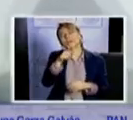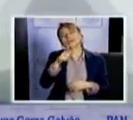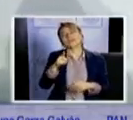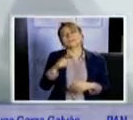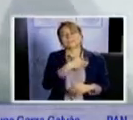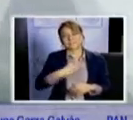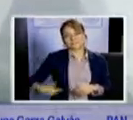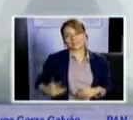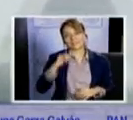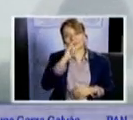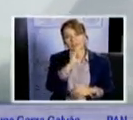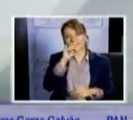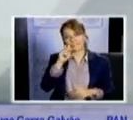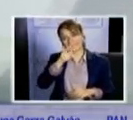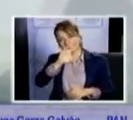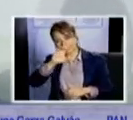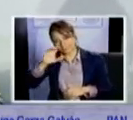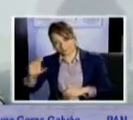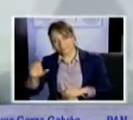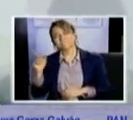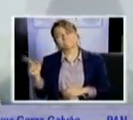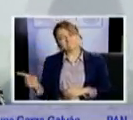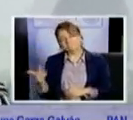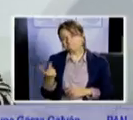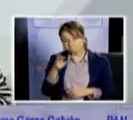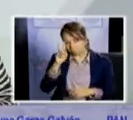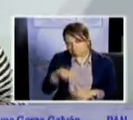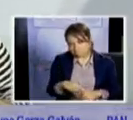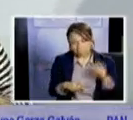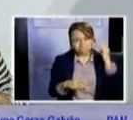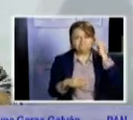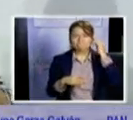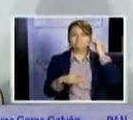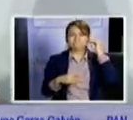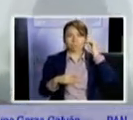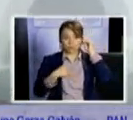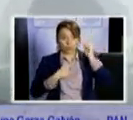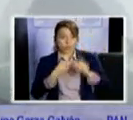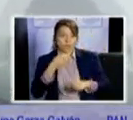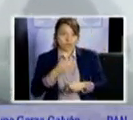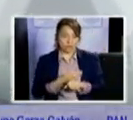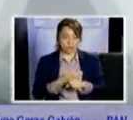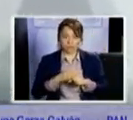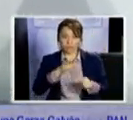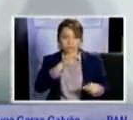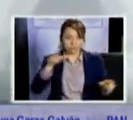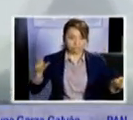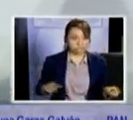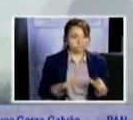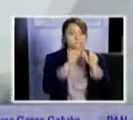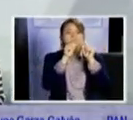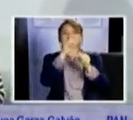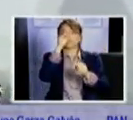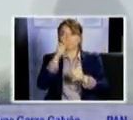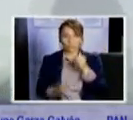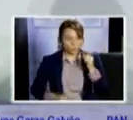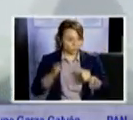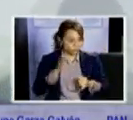son muchísimos temas los que podemos tocar en las conclusiones, que por cierto fueron excelentes